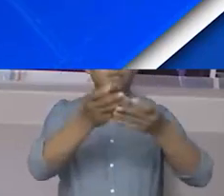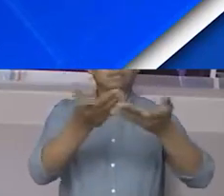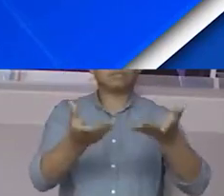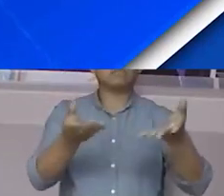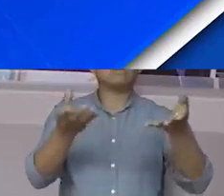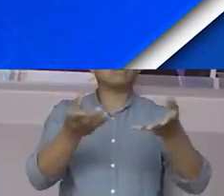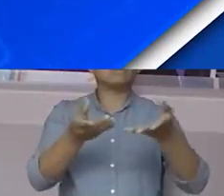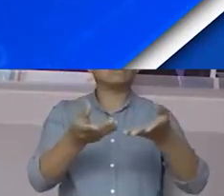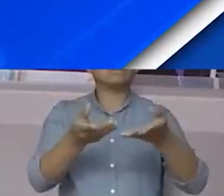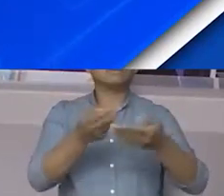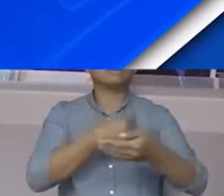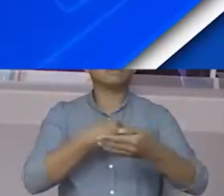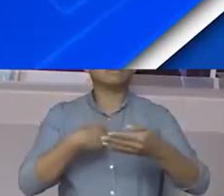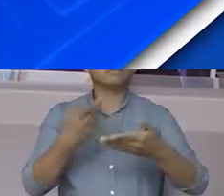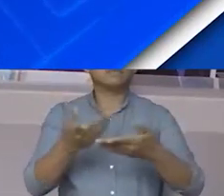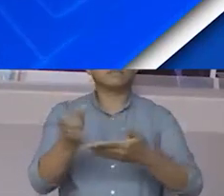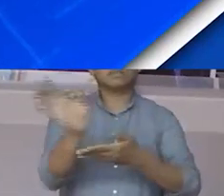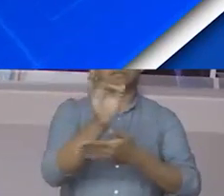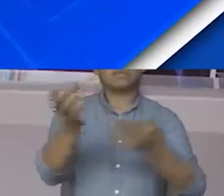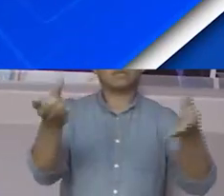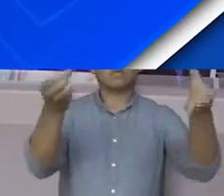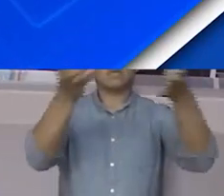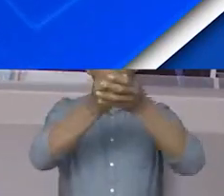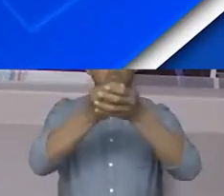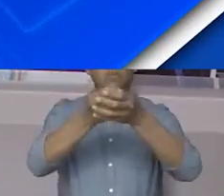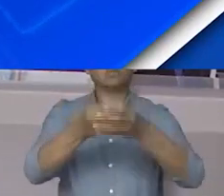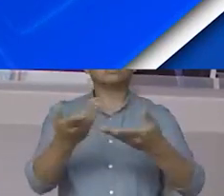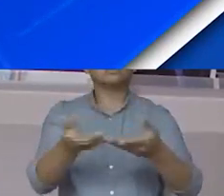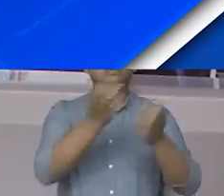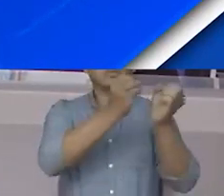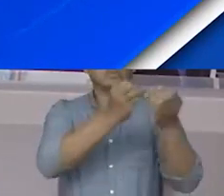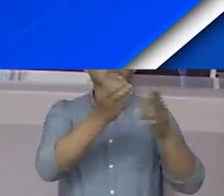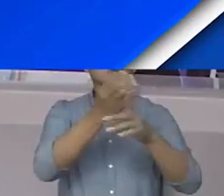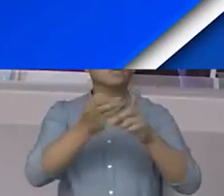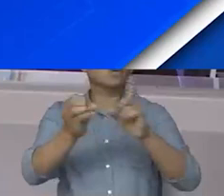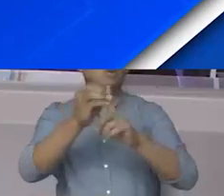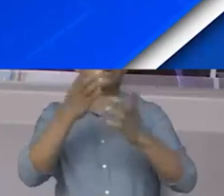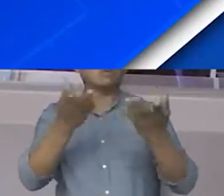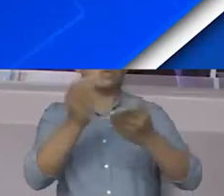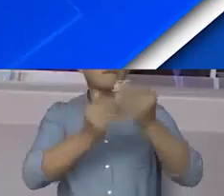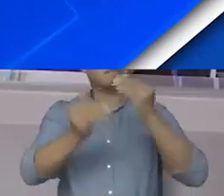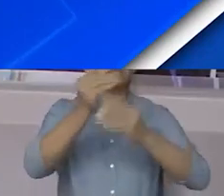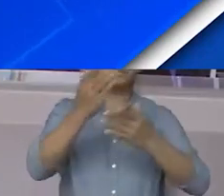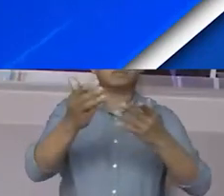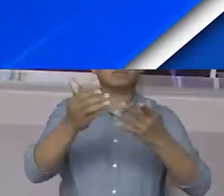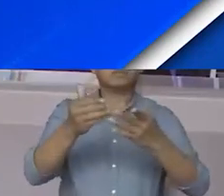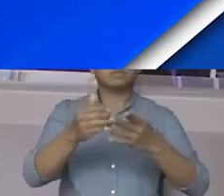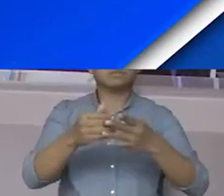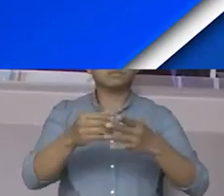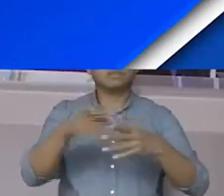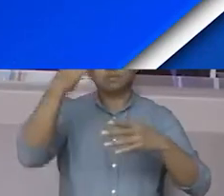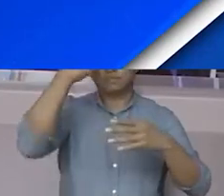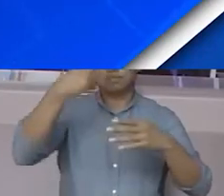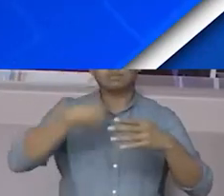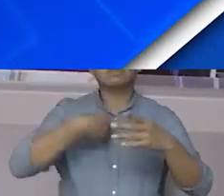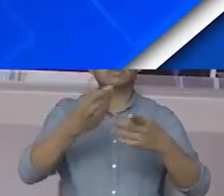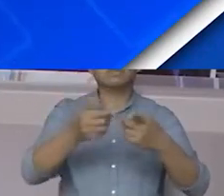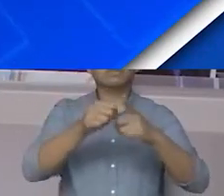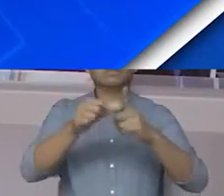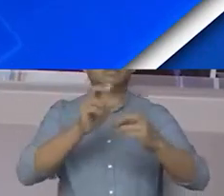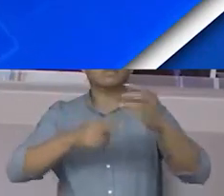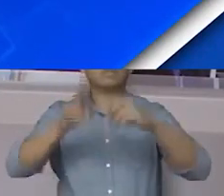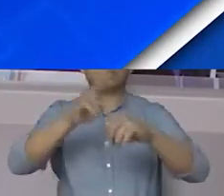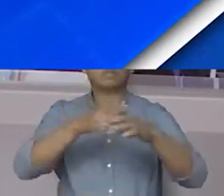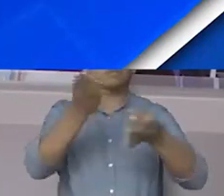forman un sistema unitario cuyo órgano superior es la Corte Suprema de Justicia.